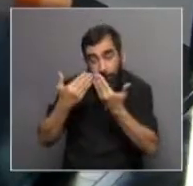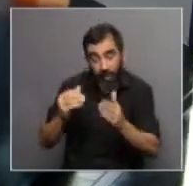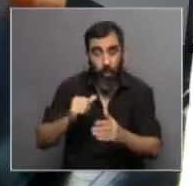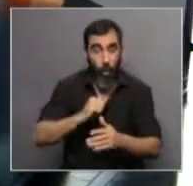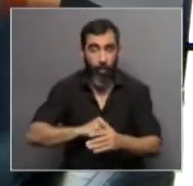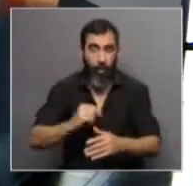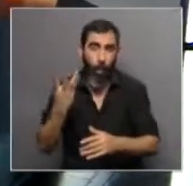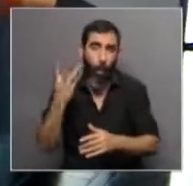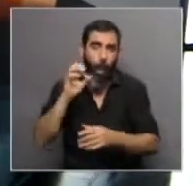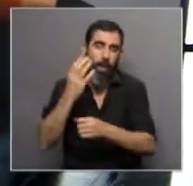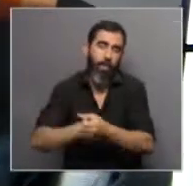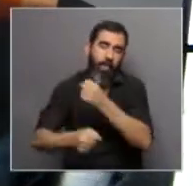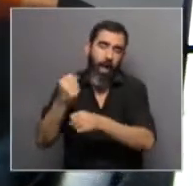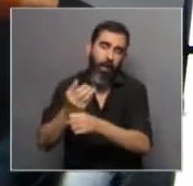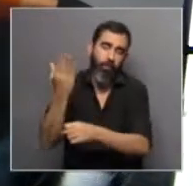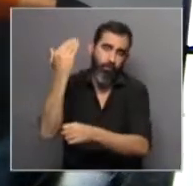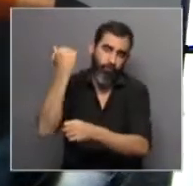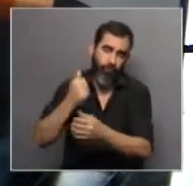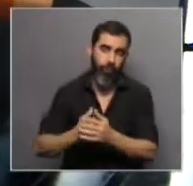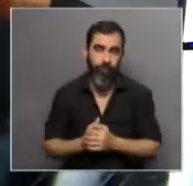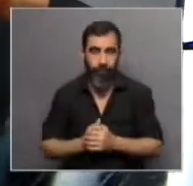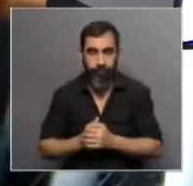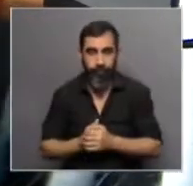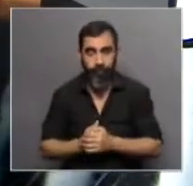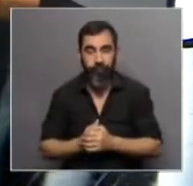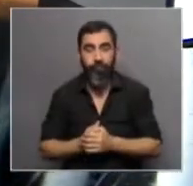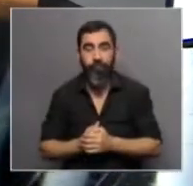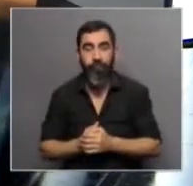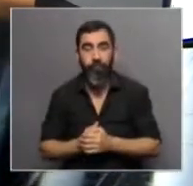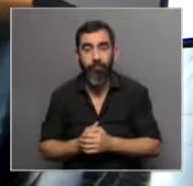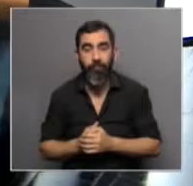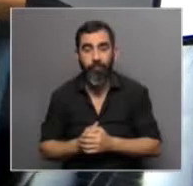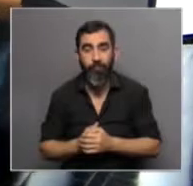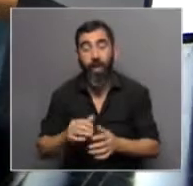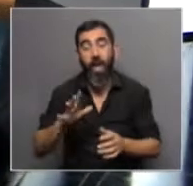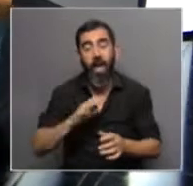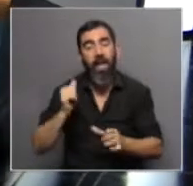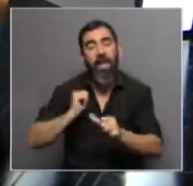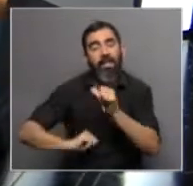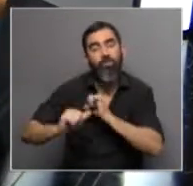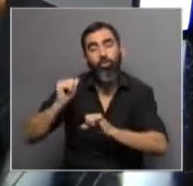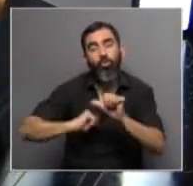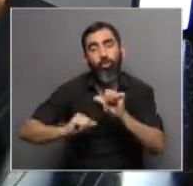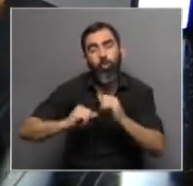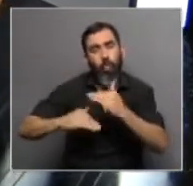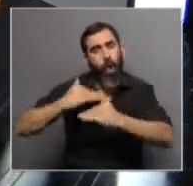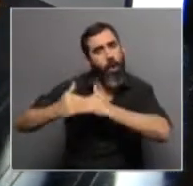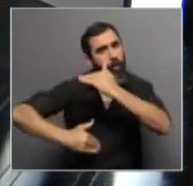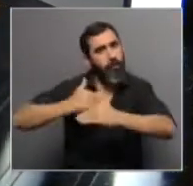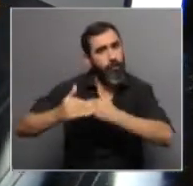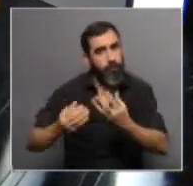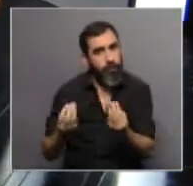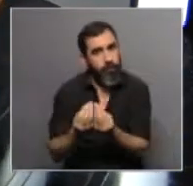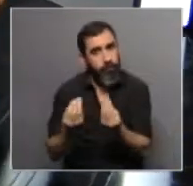hace 40 años atrás, y lo que se veían eran lesiones sumamente avanzadas y